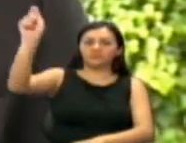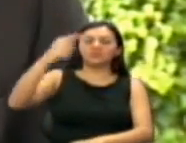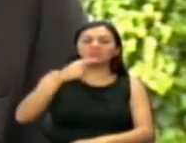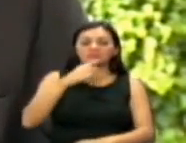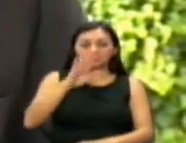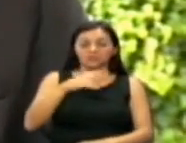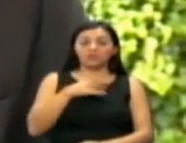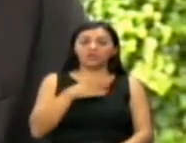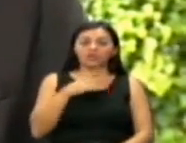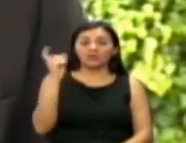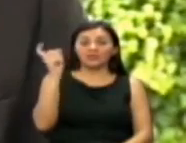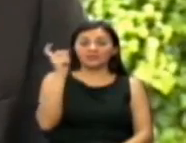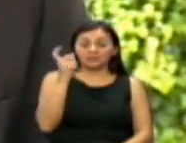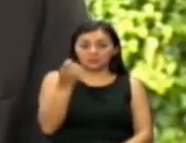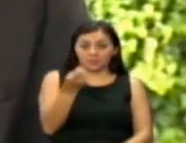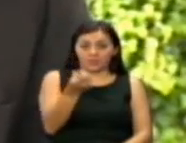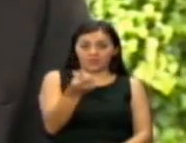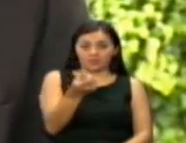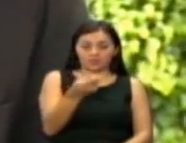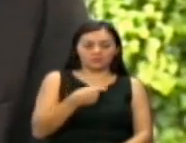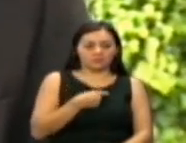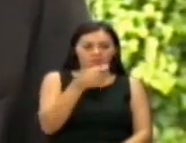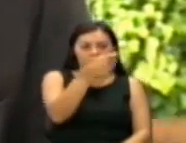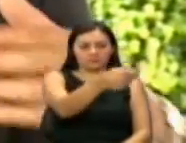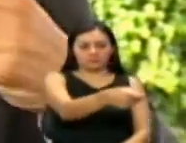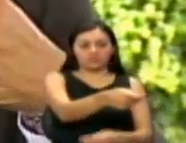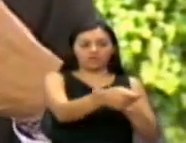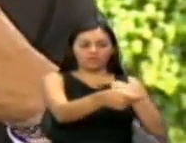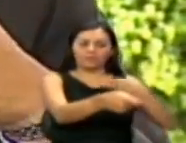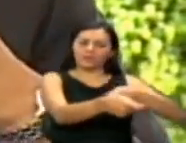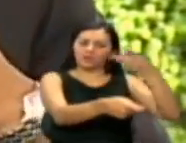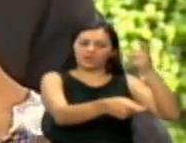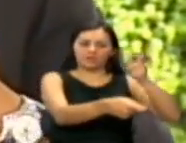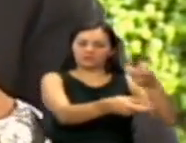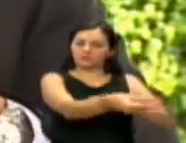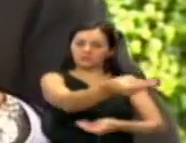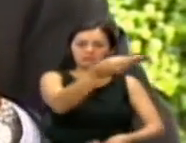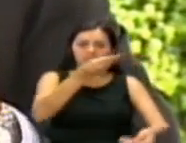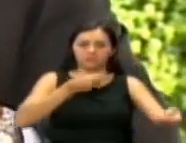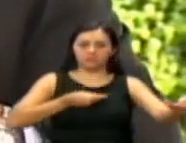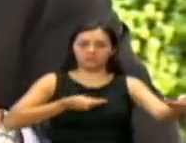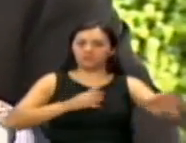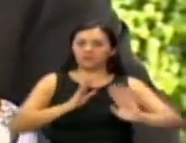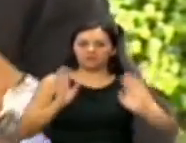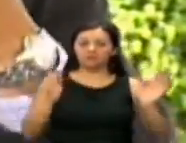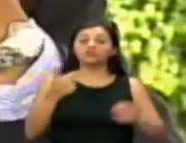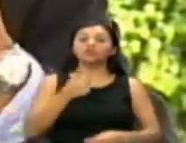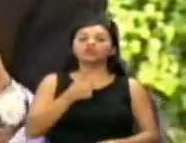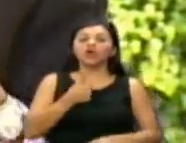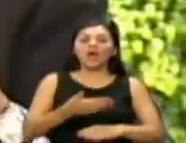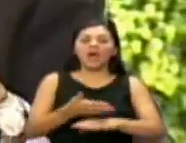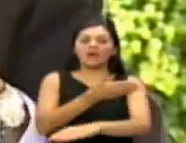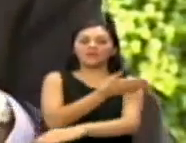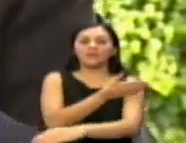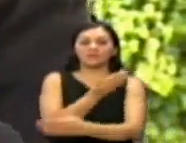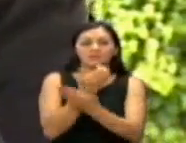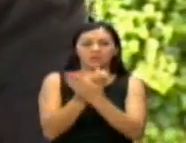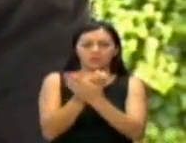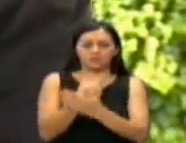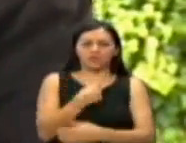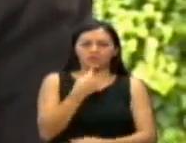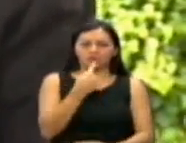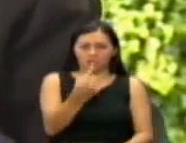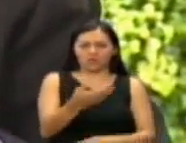necesito financiamiento, tú necesitas petróleo. Lo hemos hecho con China, porque es unir el hambre con la necesidad. Yo lo dije como ministro de Economía, pero es lógico. Hay gente